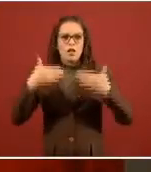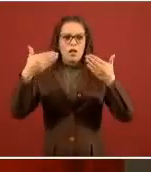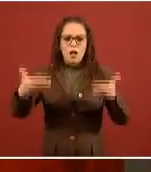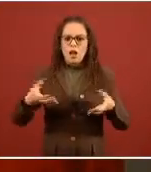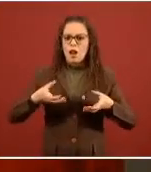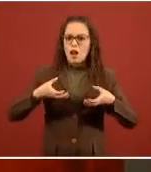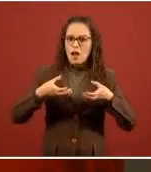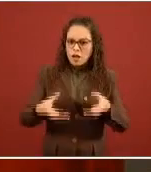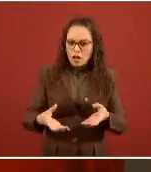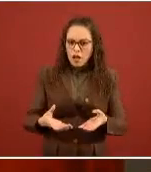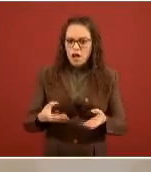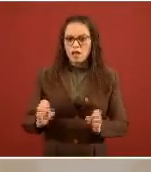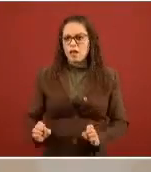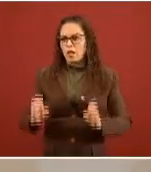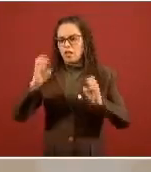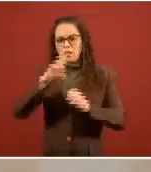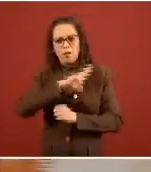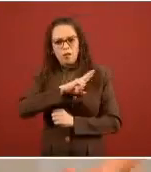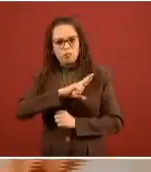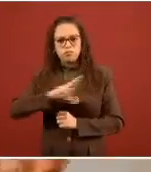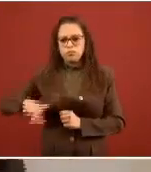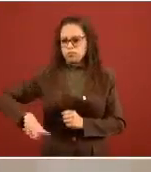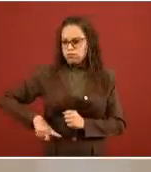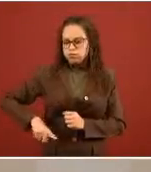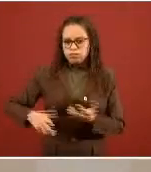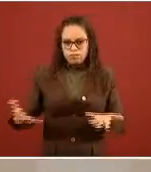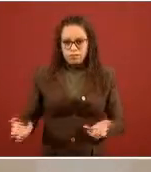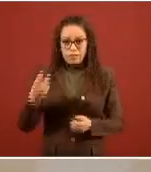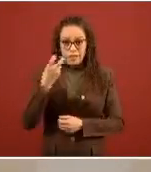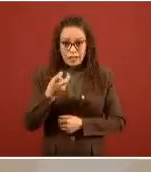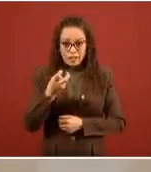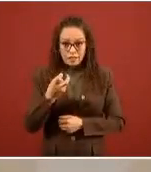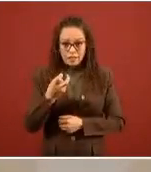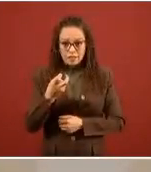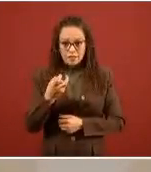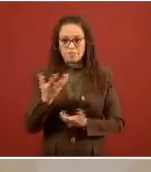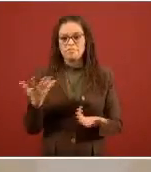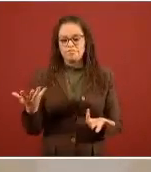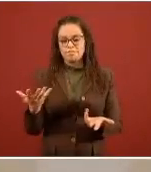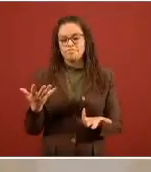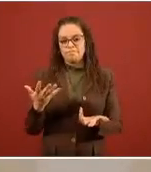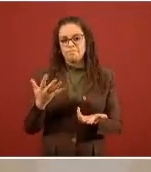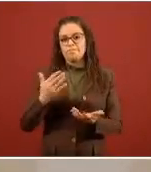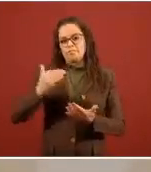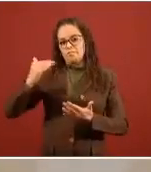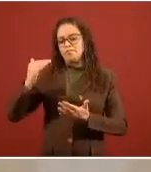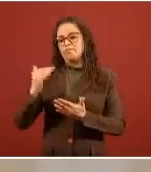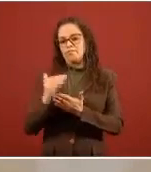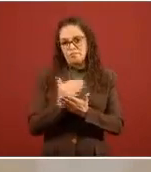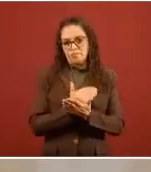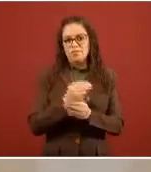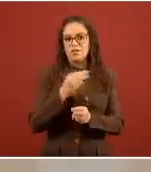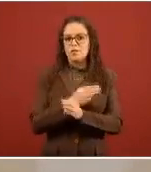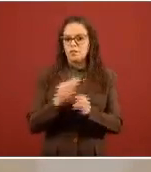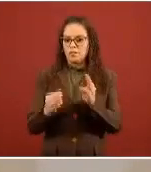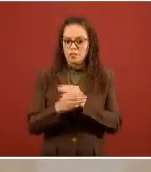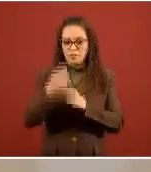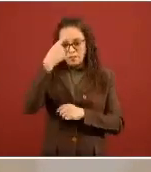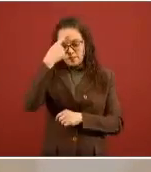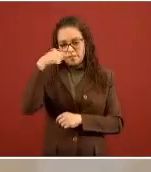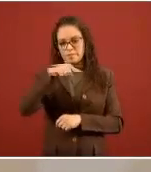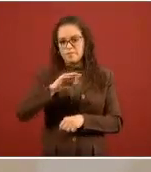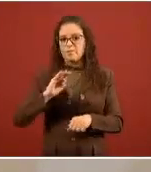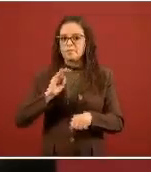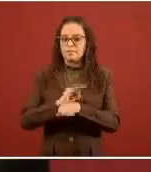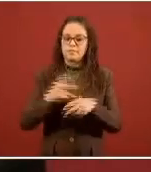privados, públicos, etcétera, etcétera. Entonces, eso consumió los recursos de los equipos de protección personal que estaban